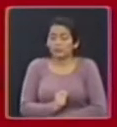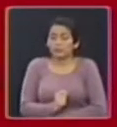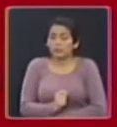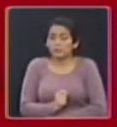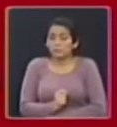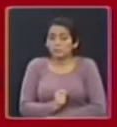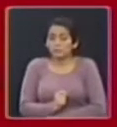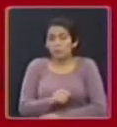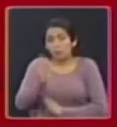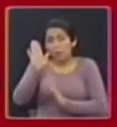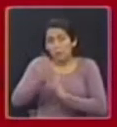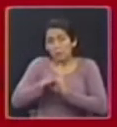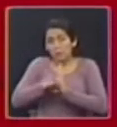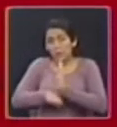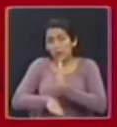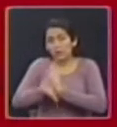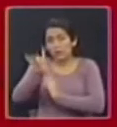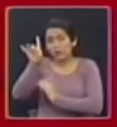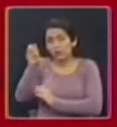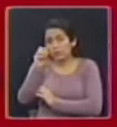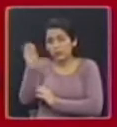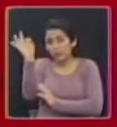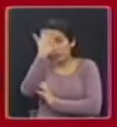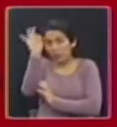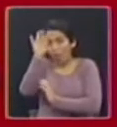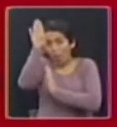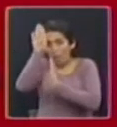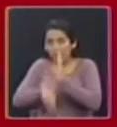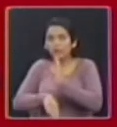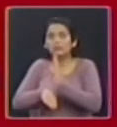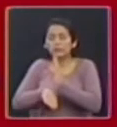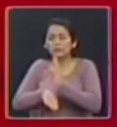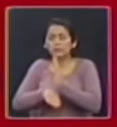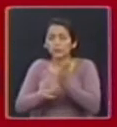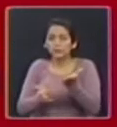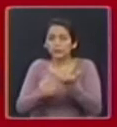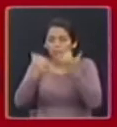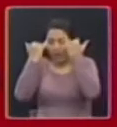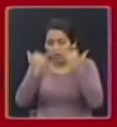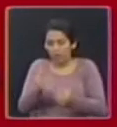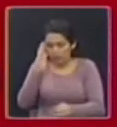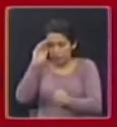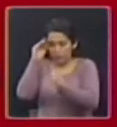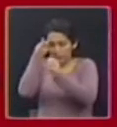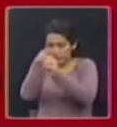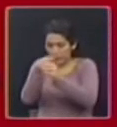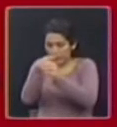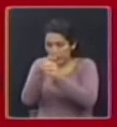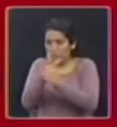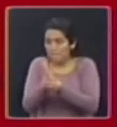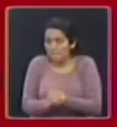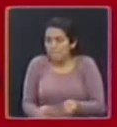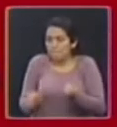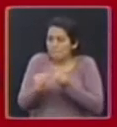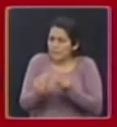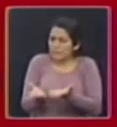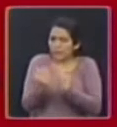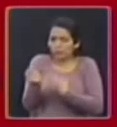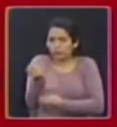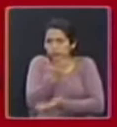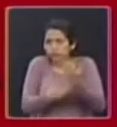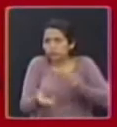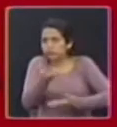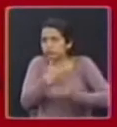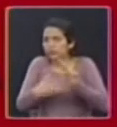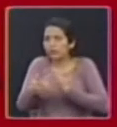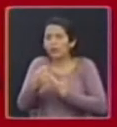llegó hasta el 80% de caída en ventas. Entonces, nuestro objetivo principal es reactivar la oferta